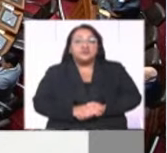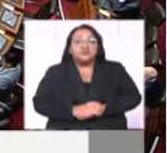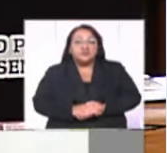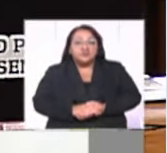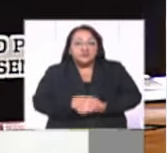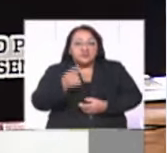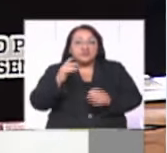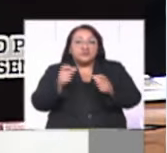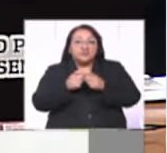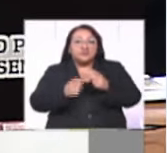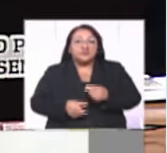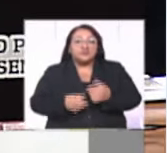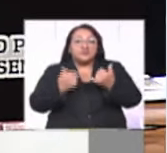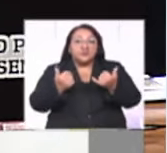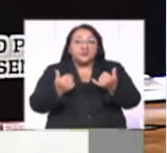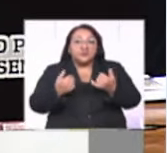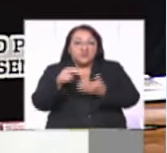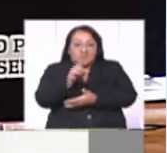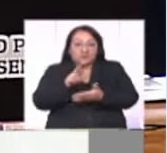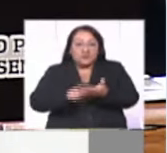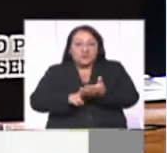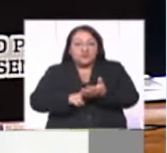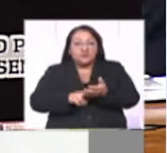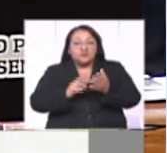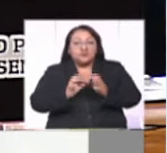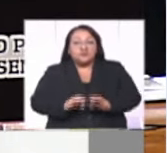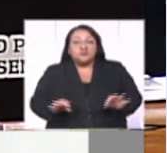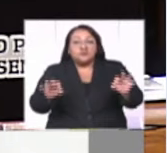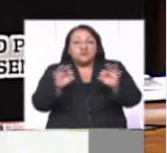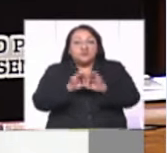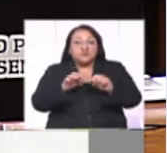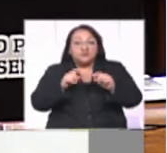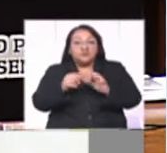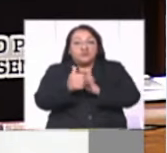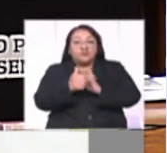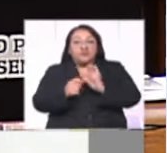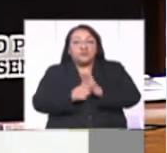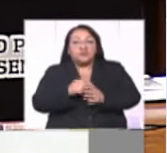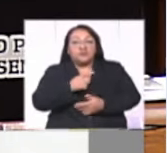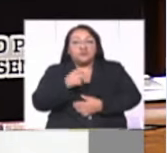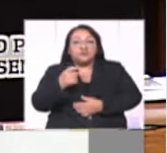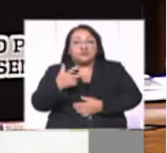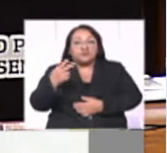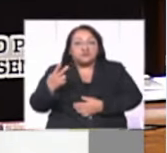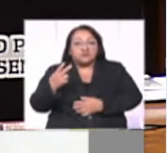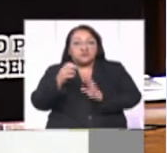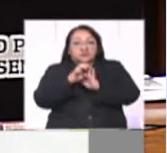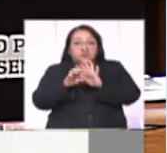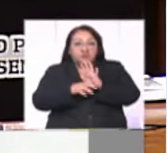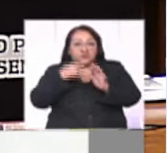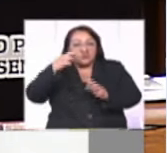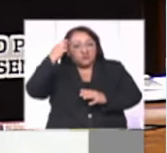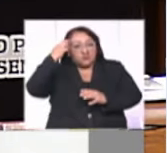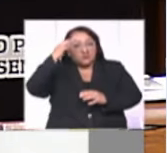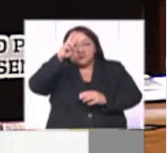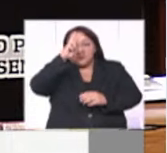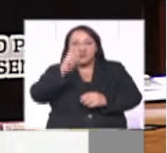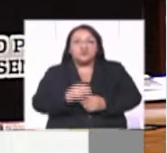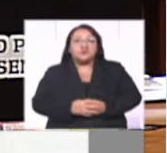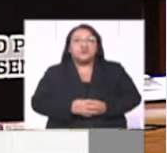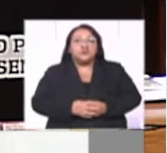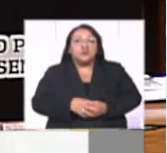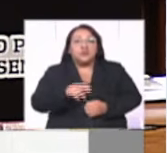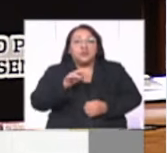Señores congresistas, se va a dar lectura a la parte pertinente de los artículos 132 de la Constitución Política del Perú